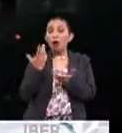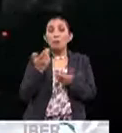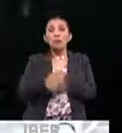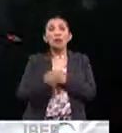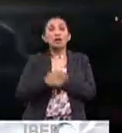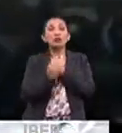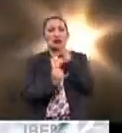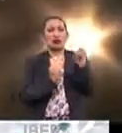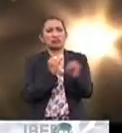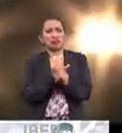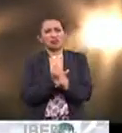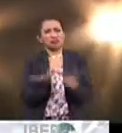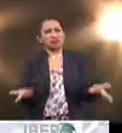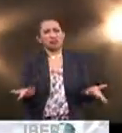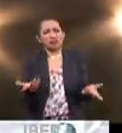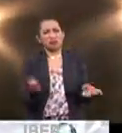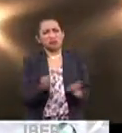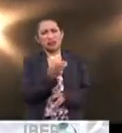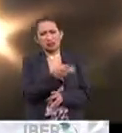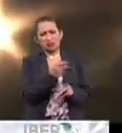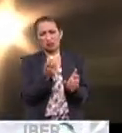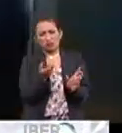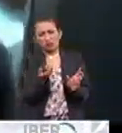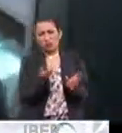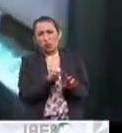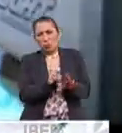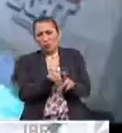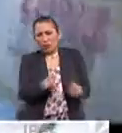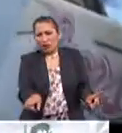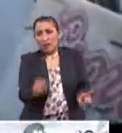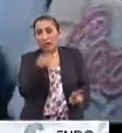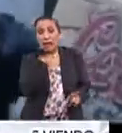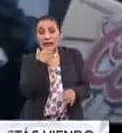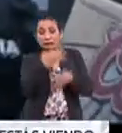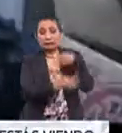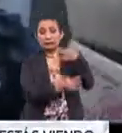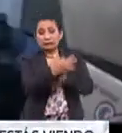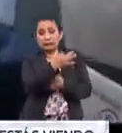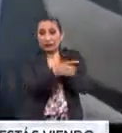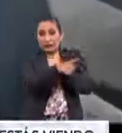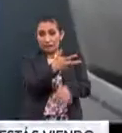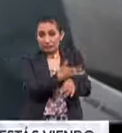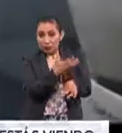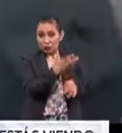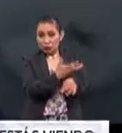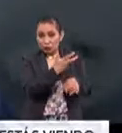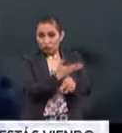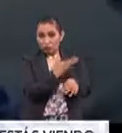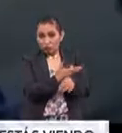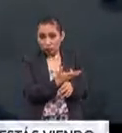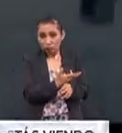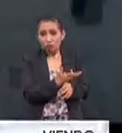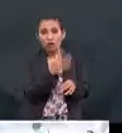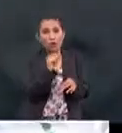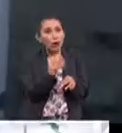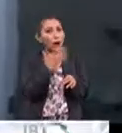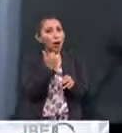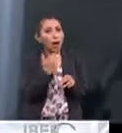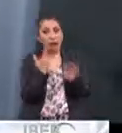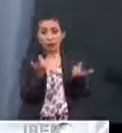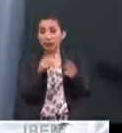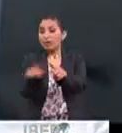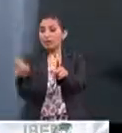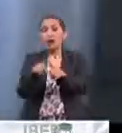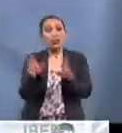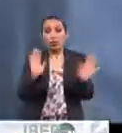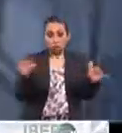internacionales. ¿Cuál es la desventaja? Evidentemente, en el tratamiento jurídico de los Estados Unidos no hay fronteras para